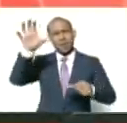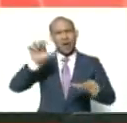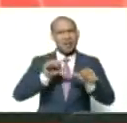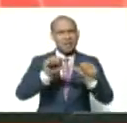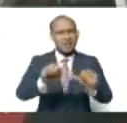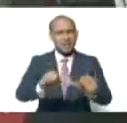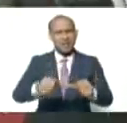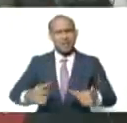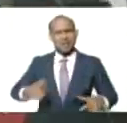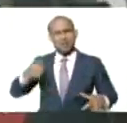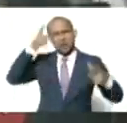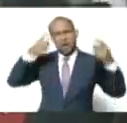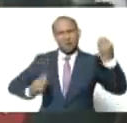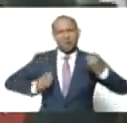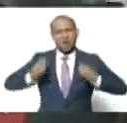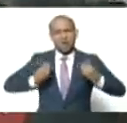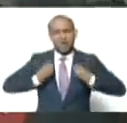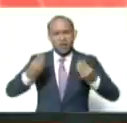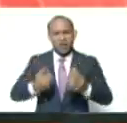¡Chávez vive y vive!